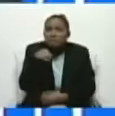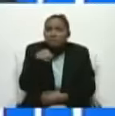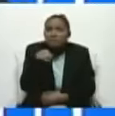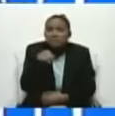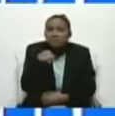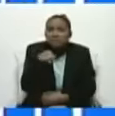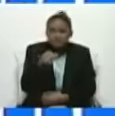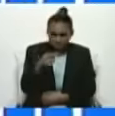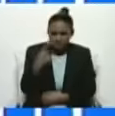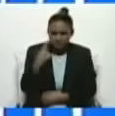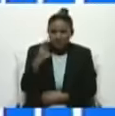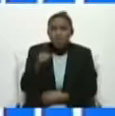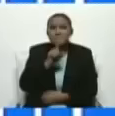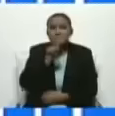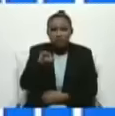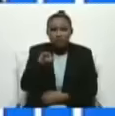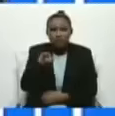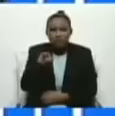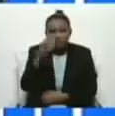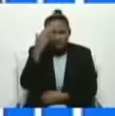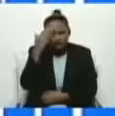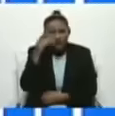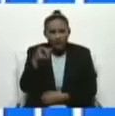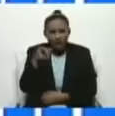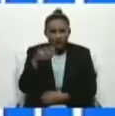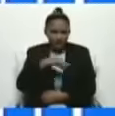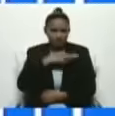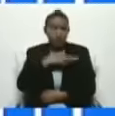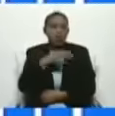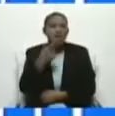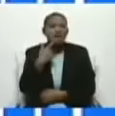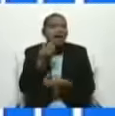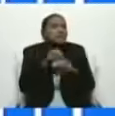Vayan a ver lo que piensa y dice esa señora. Lo van a saber en los próximos días.